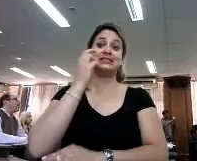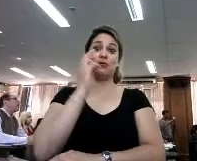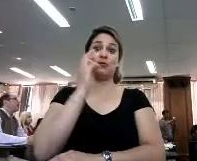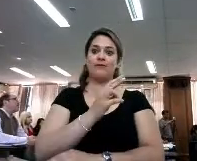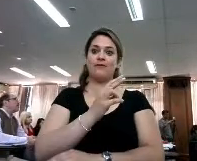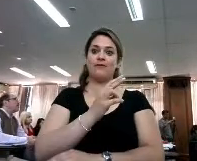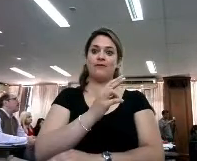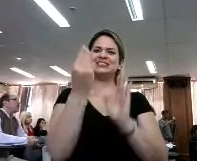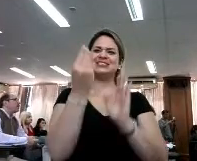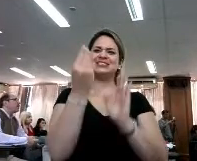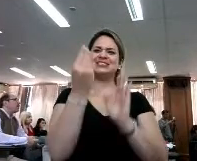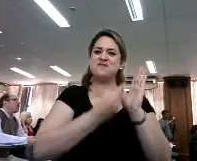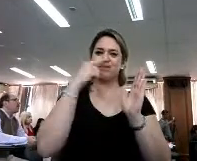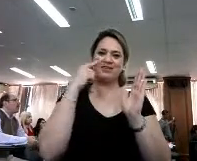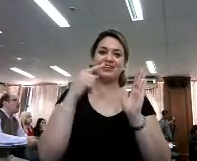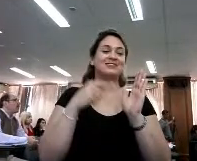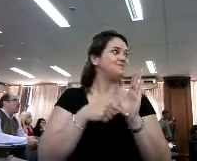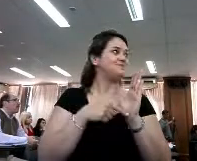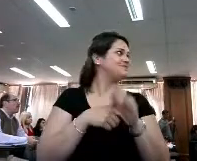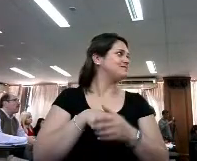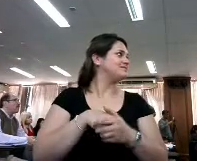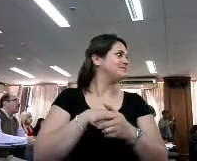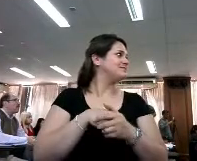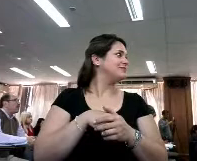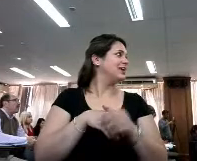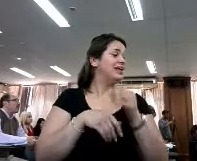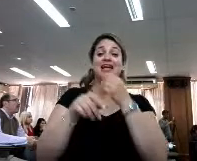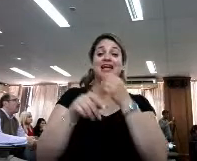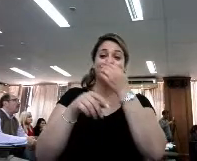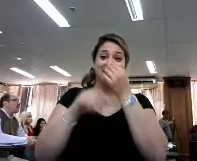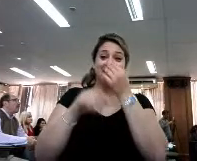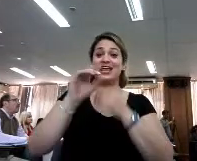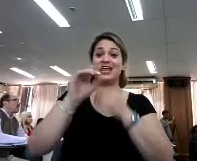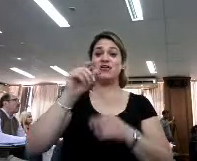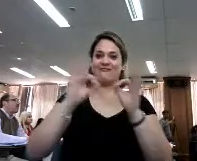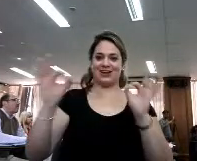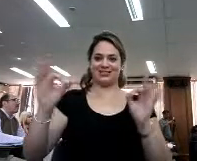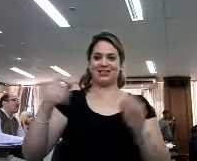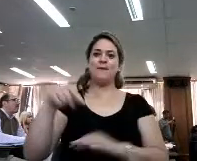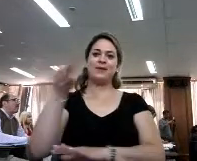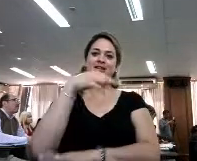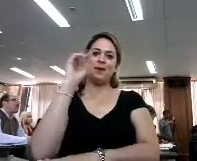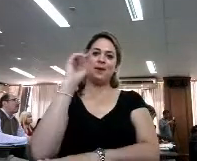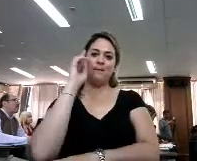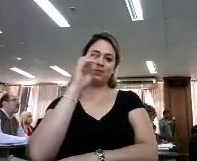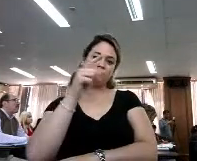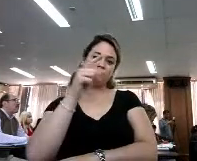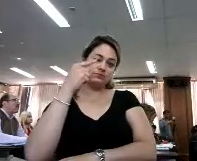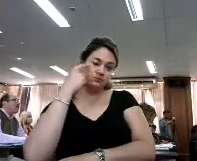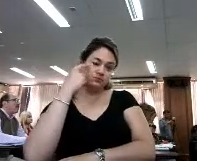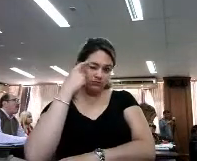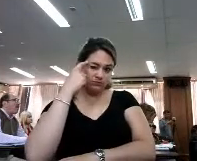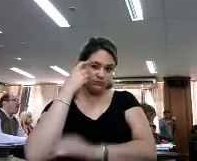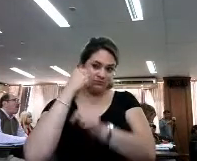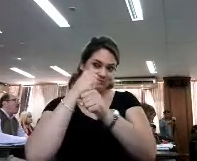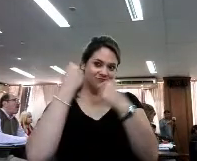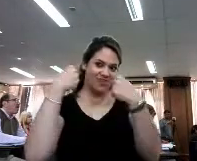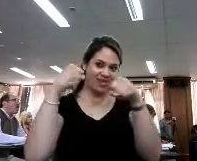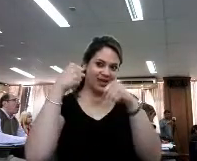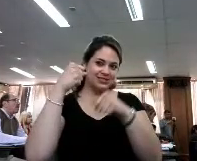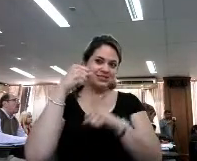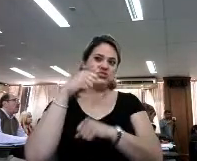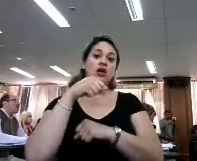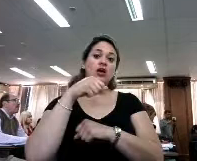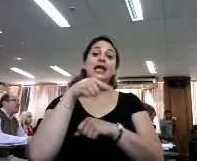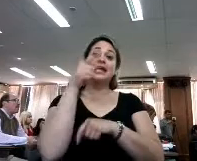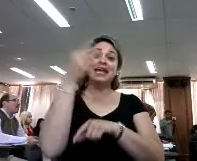propósito de la siguiente frase. Y es, los voy a invitar a que mentalmente hagan el siguiente ejercicio.